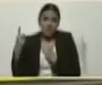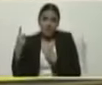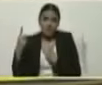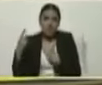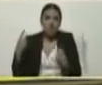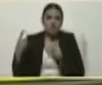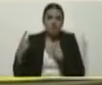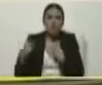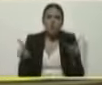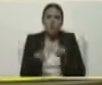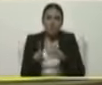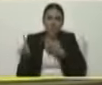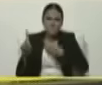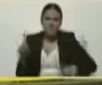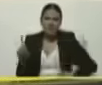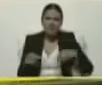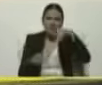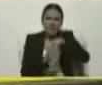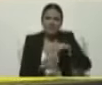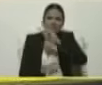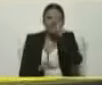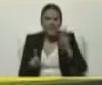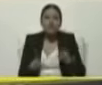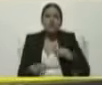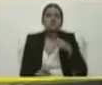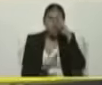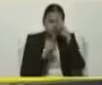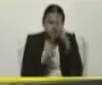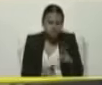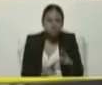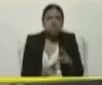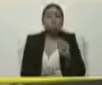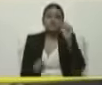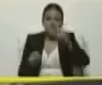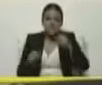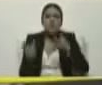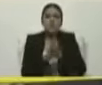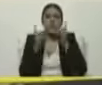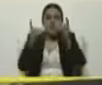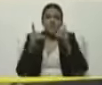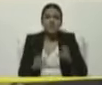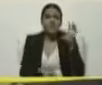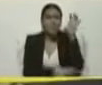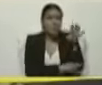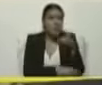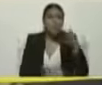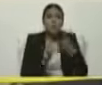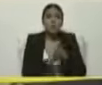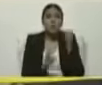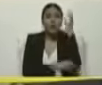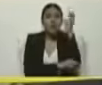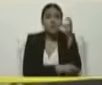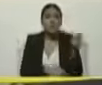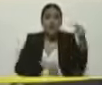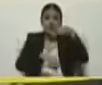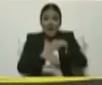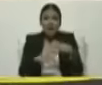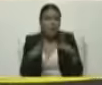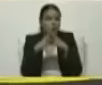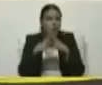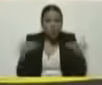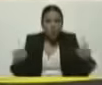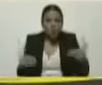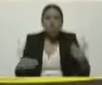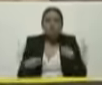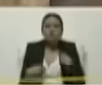yo como presidente de la República reconozco esta Asamblea Nacional en todas sus partes y me